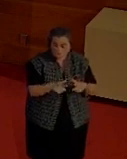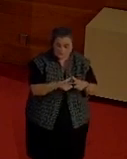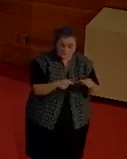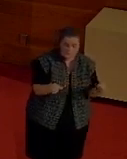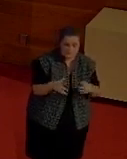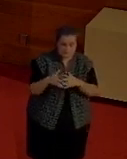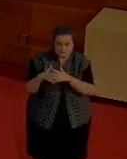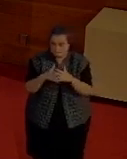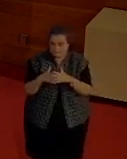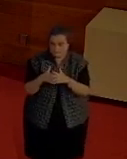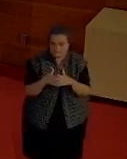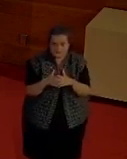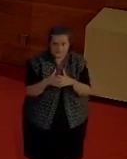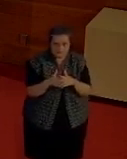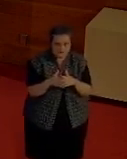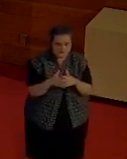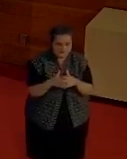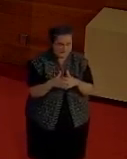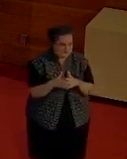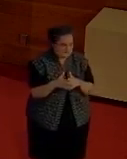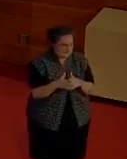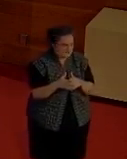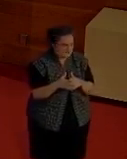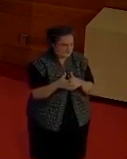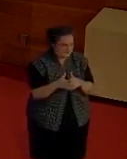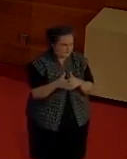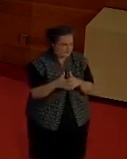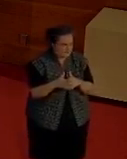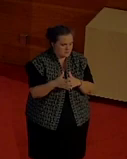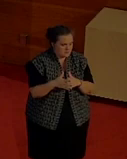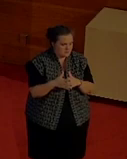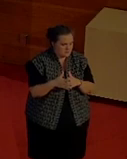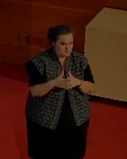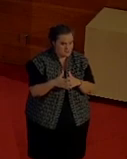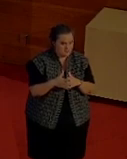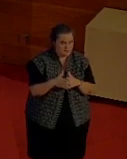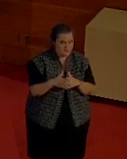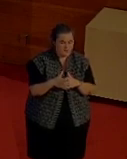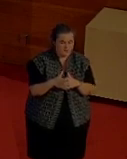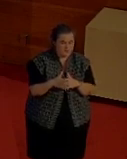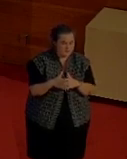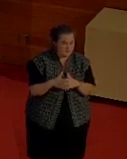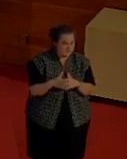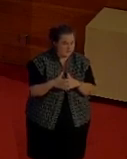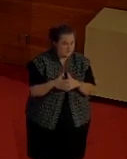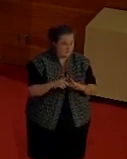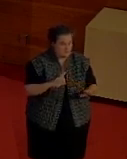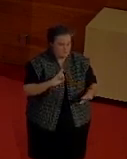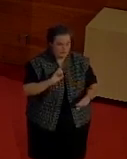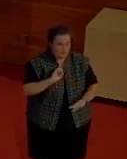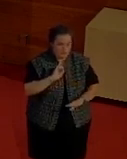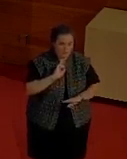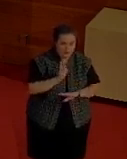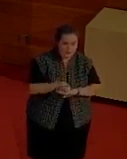Estados Unidos vamos a donde llegaron bajo El dominio eh de de Estados Unidos